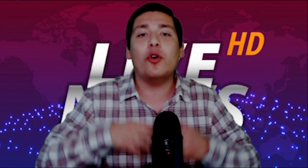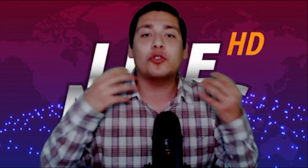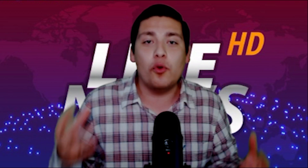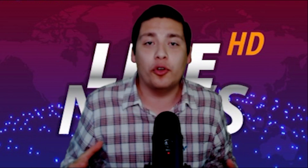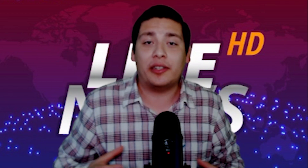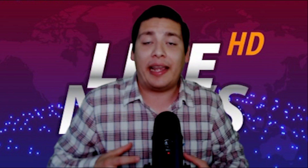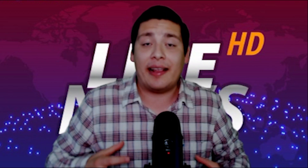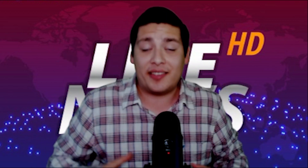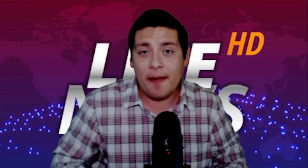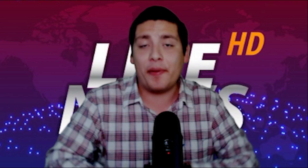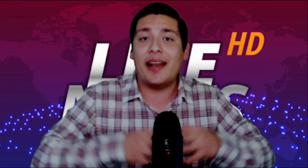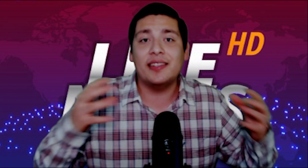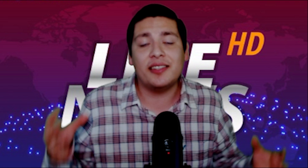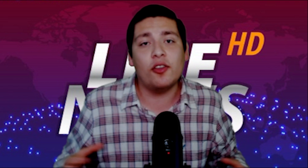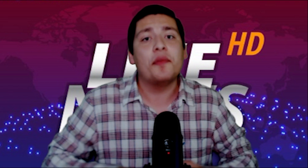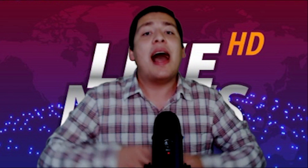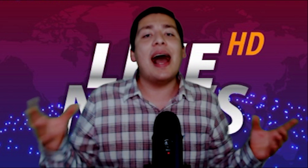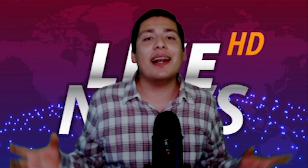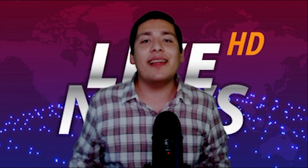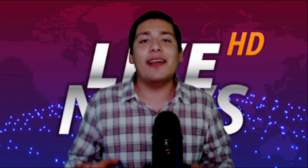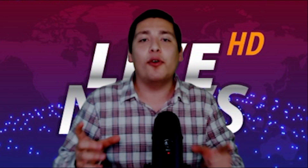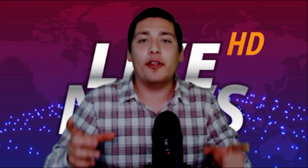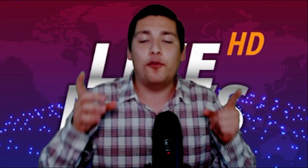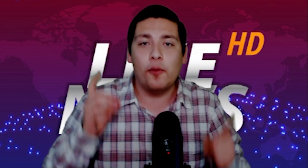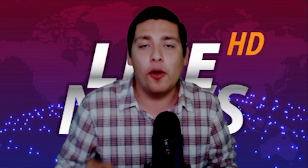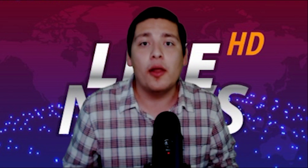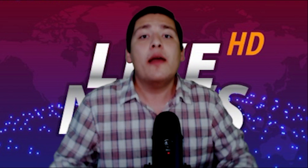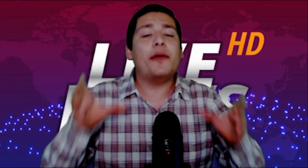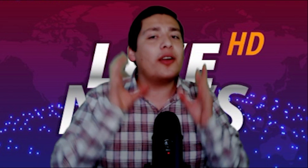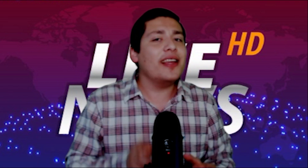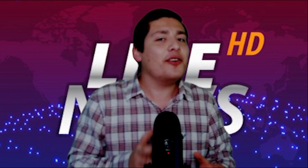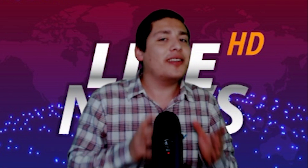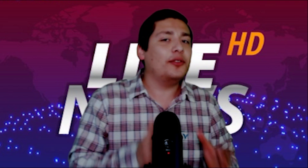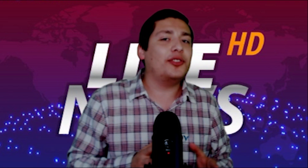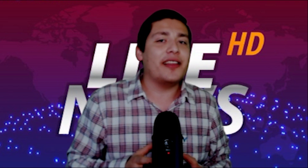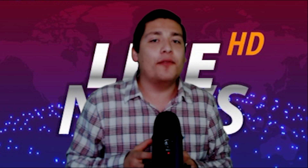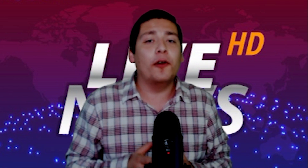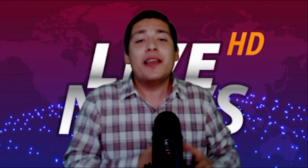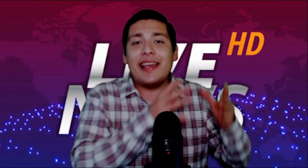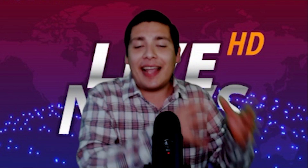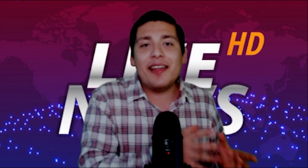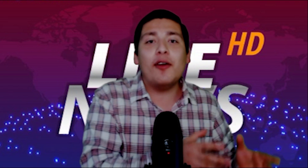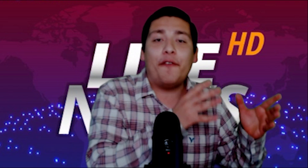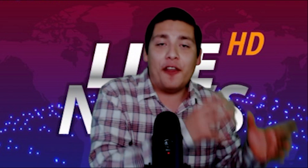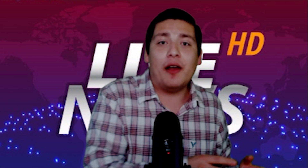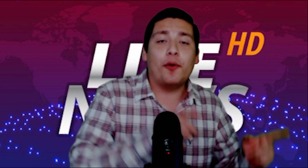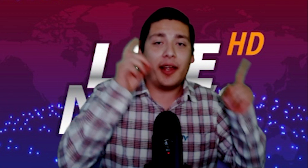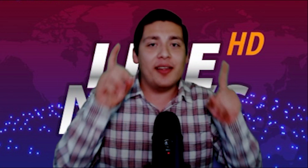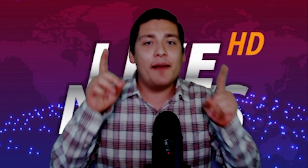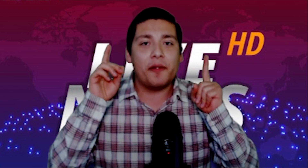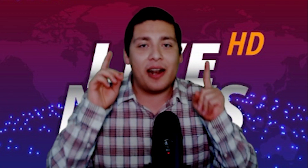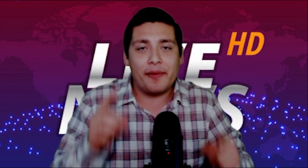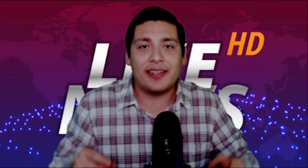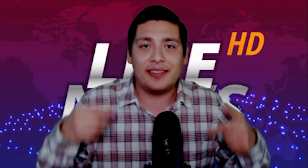negocios oscuros que siempre han existido alrededor del fútbol. Pero ¿qué es lo que está sucediendo y qué dijo la FIFA? Porque